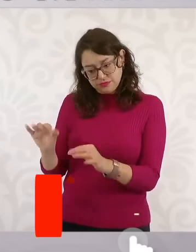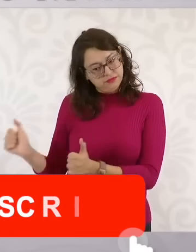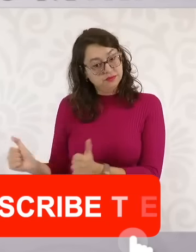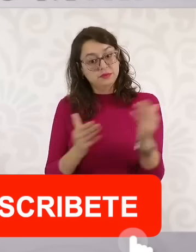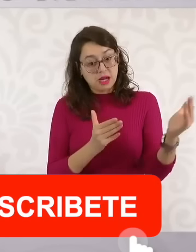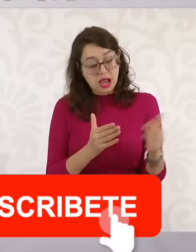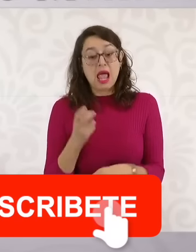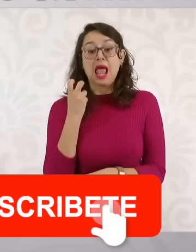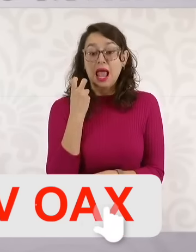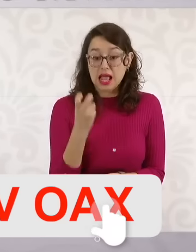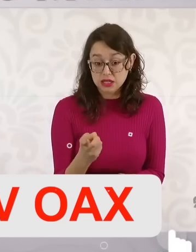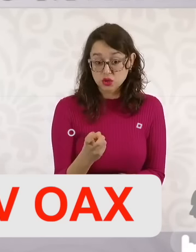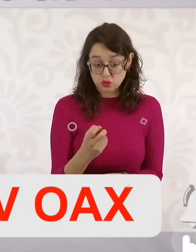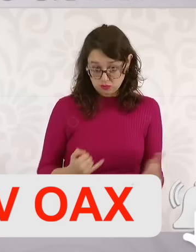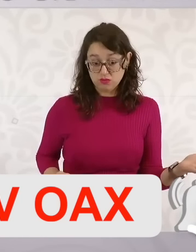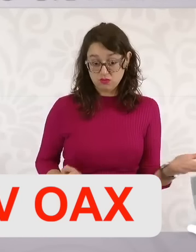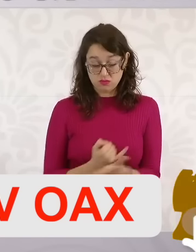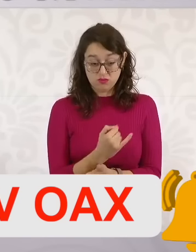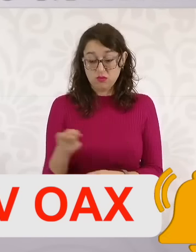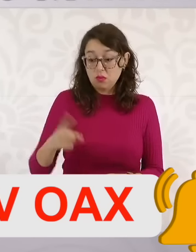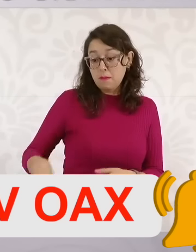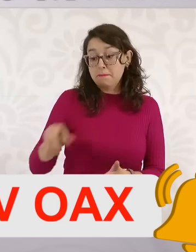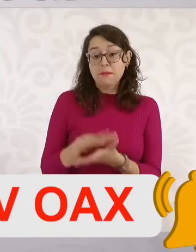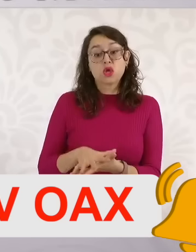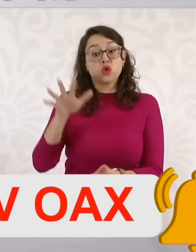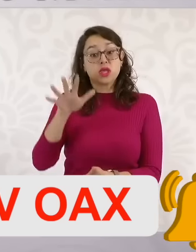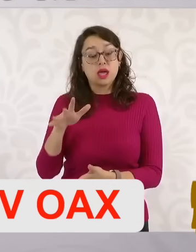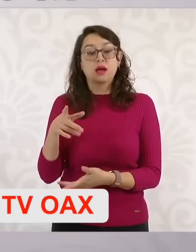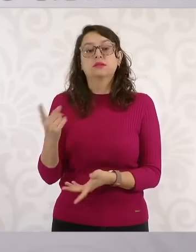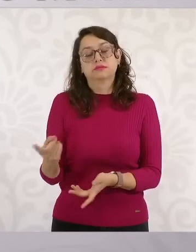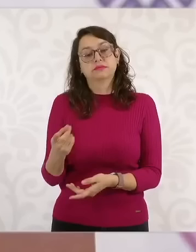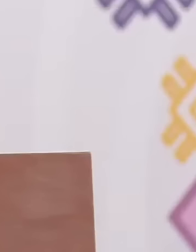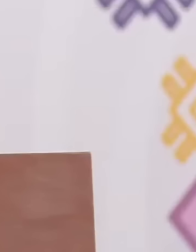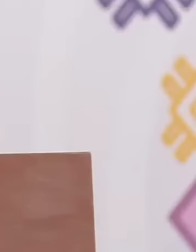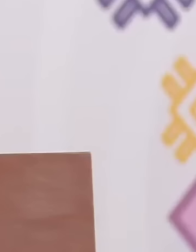se hace el envío. La mayoría, muchos de ellos extraditables.